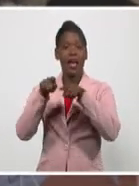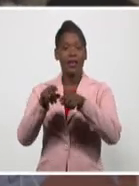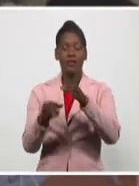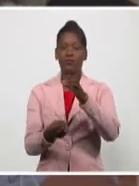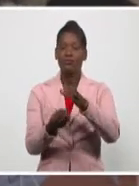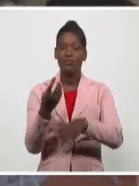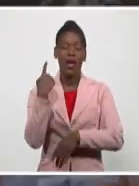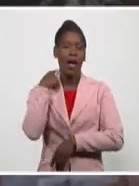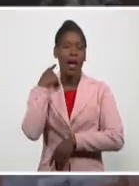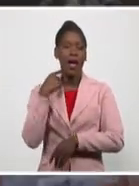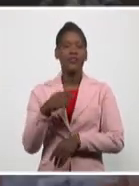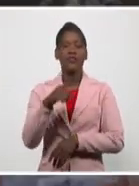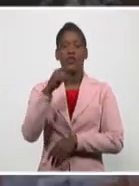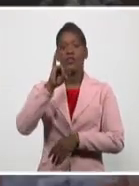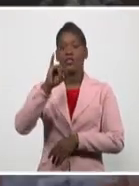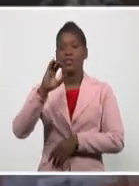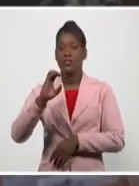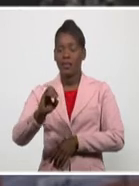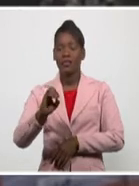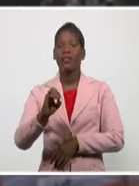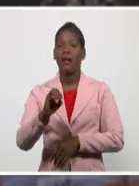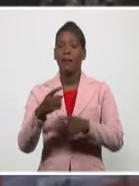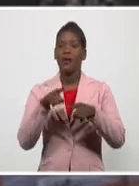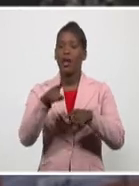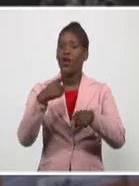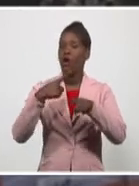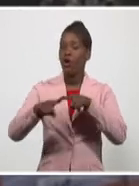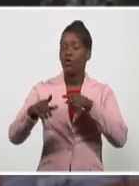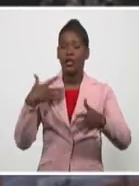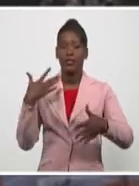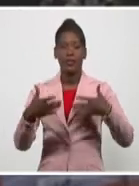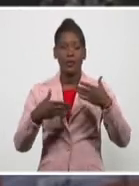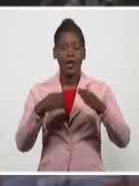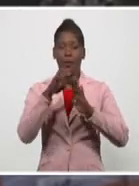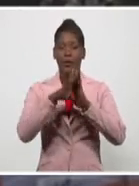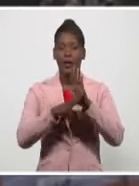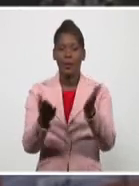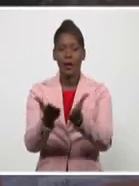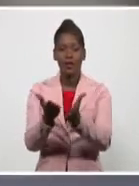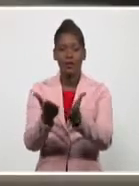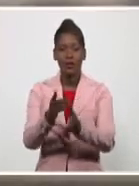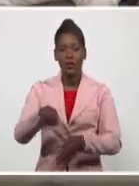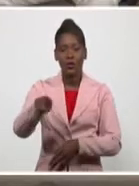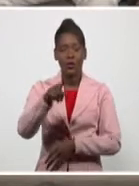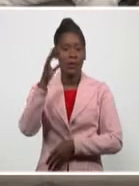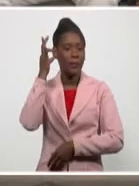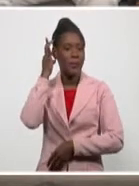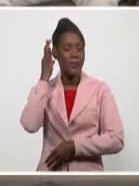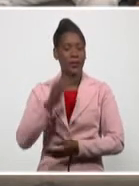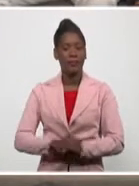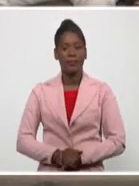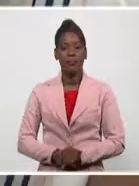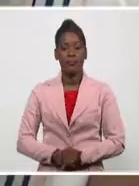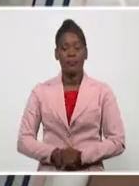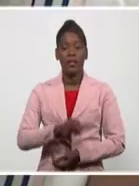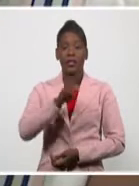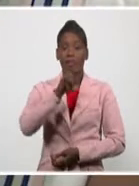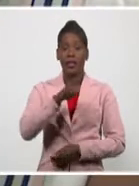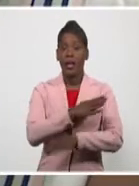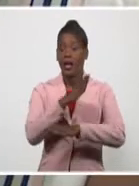Durante este mes, se desarrolló además el Coloquio Internacional del Programa de Estudios de la Mujer. Del 3 al 6 de